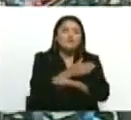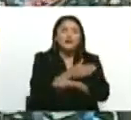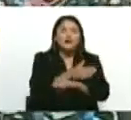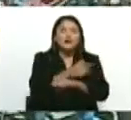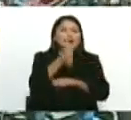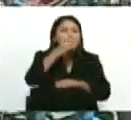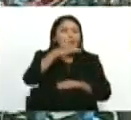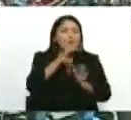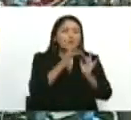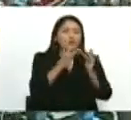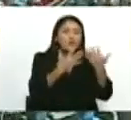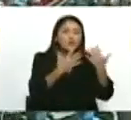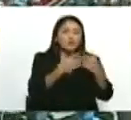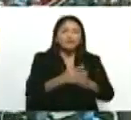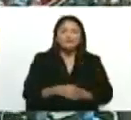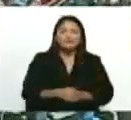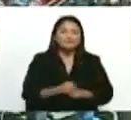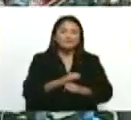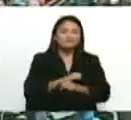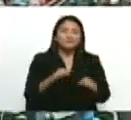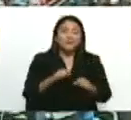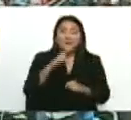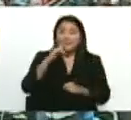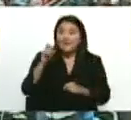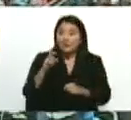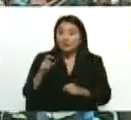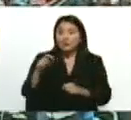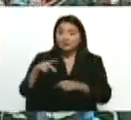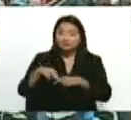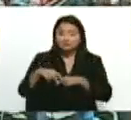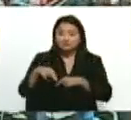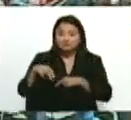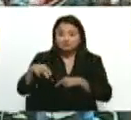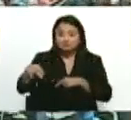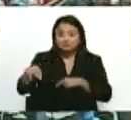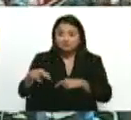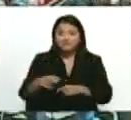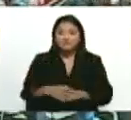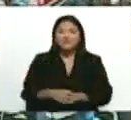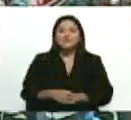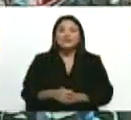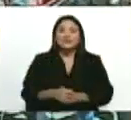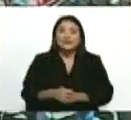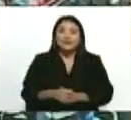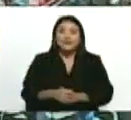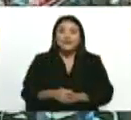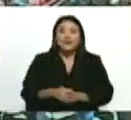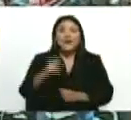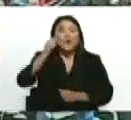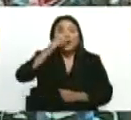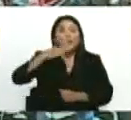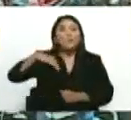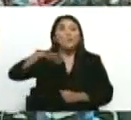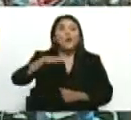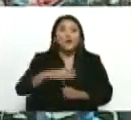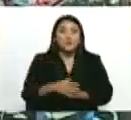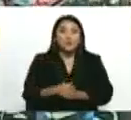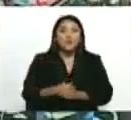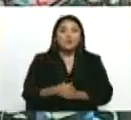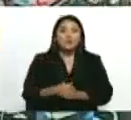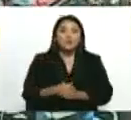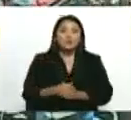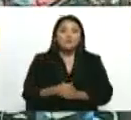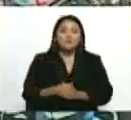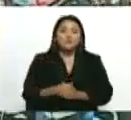Nicolás Maduro camina por aquí y el pueblo sale a abrazarlo, a hablar con él, porque Nicolás Maduro es parte del